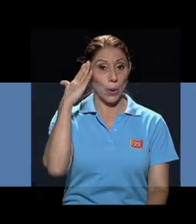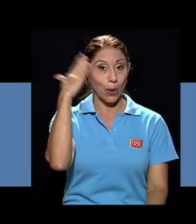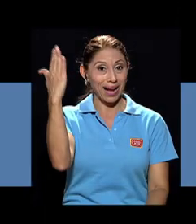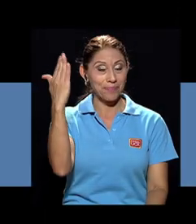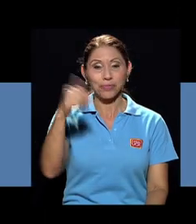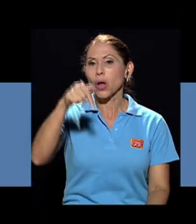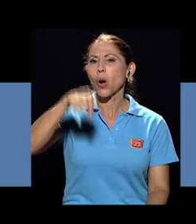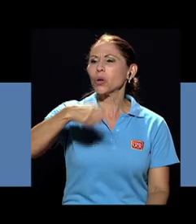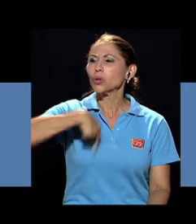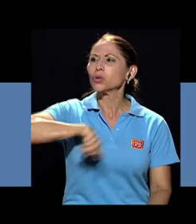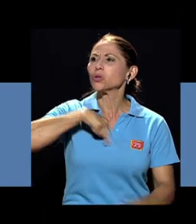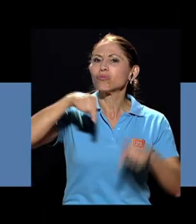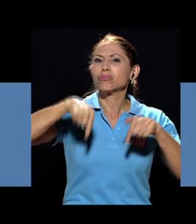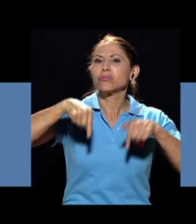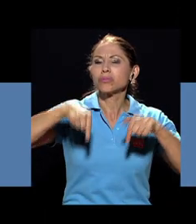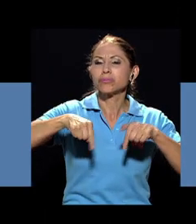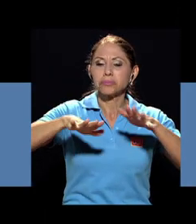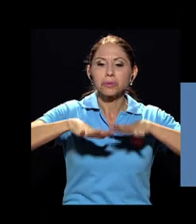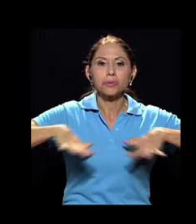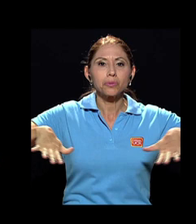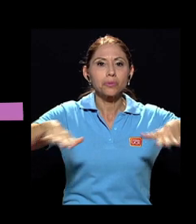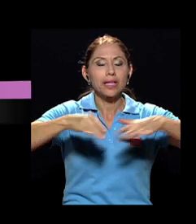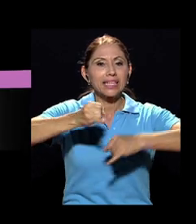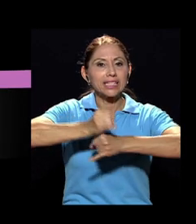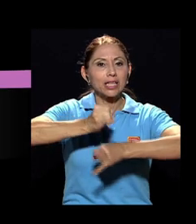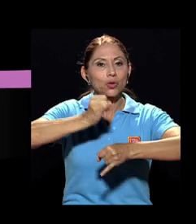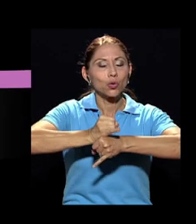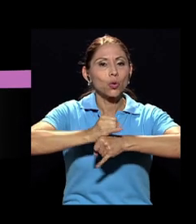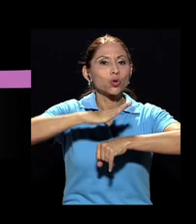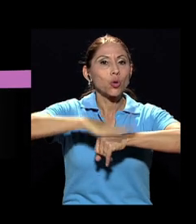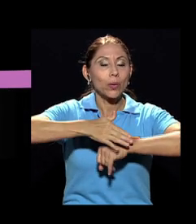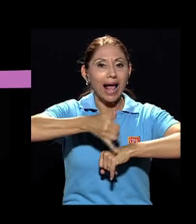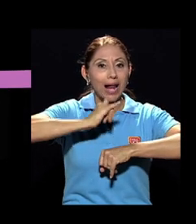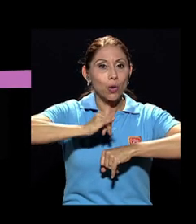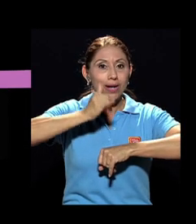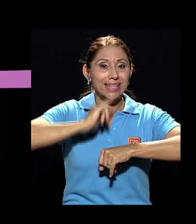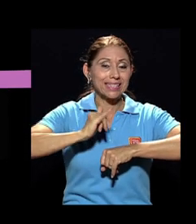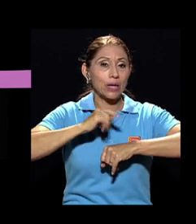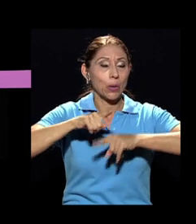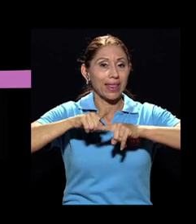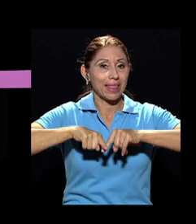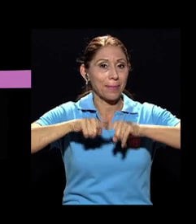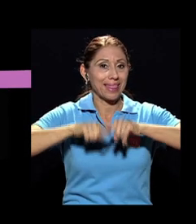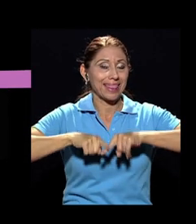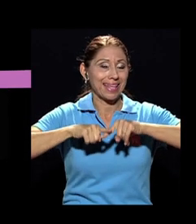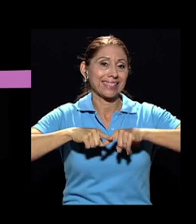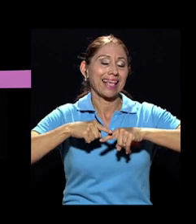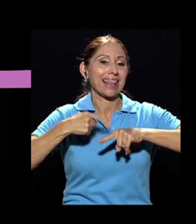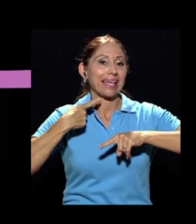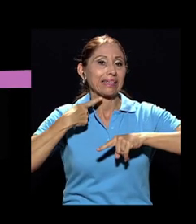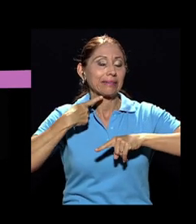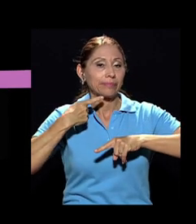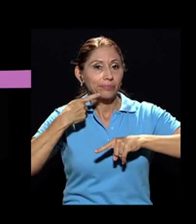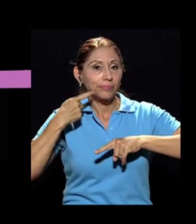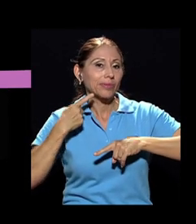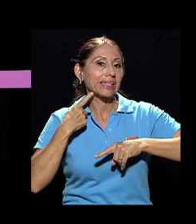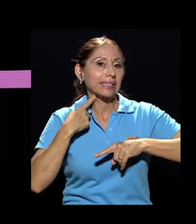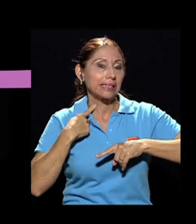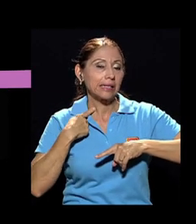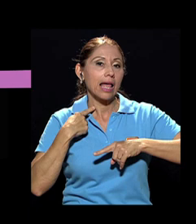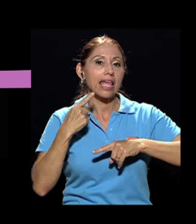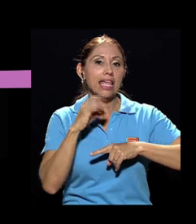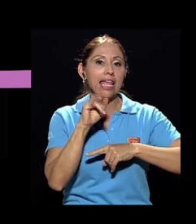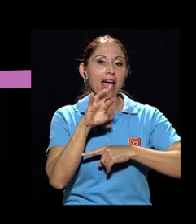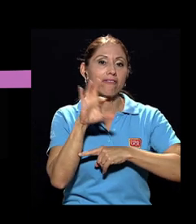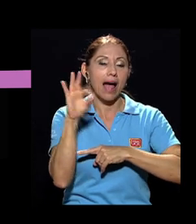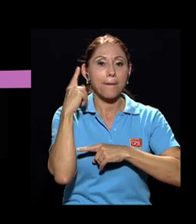Hola, hoy nos encontramos en las instalaciones del Instituto sobre Alcoholismo y Farmacodependencia, IAFA, para conversar con la